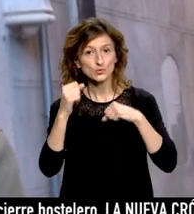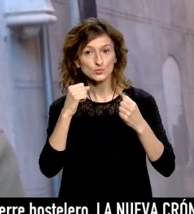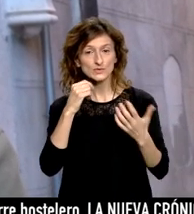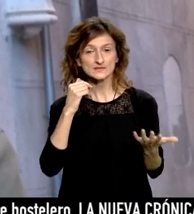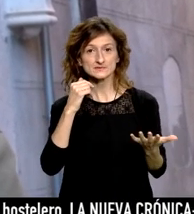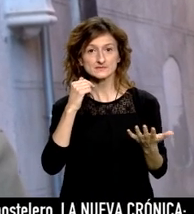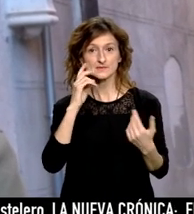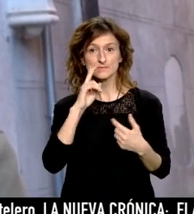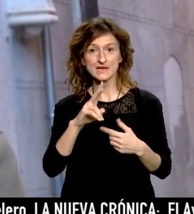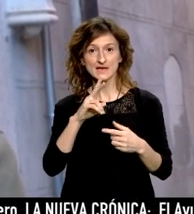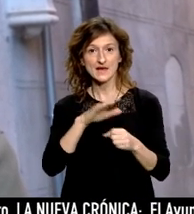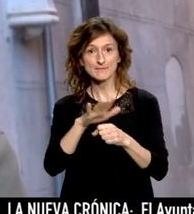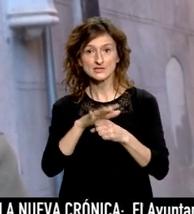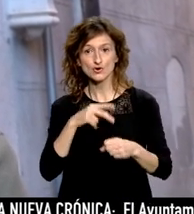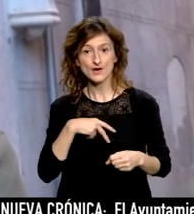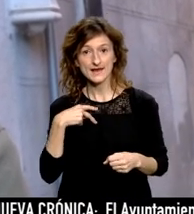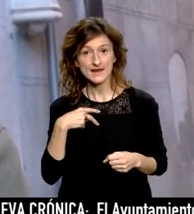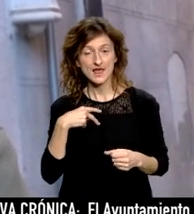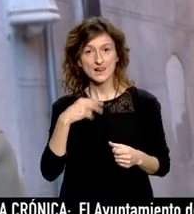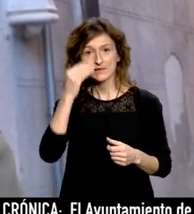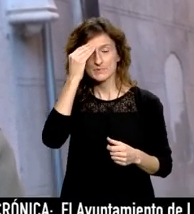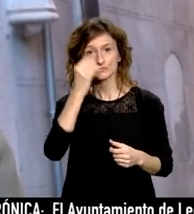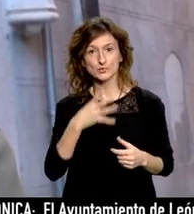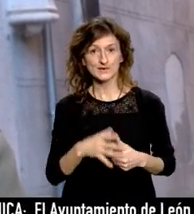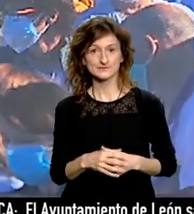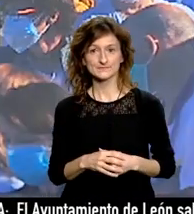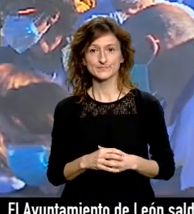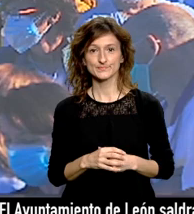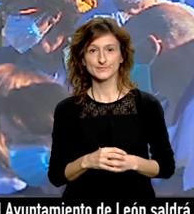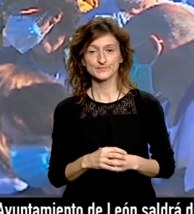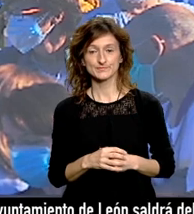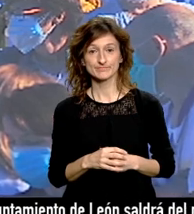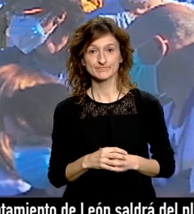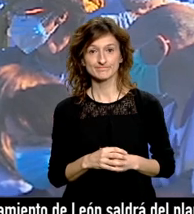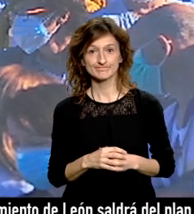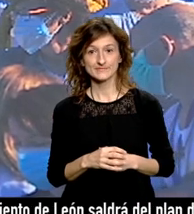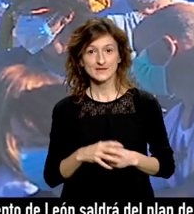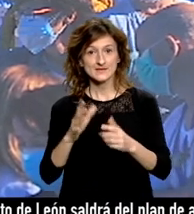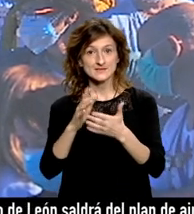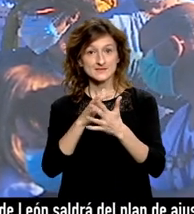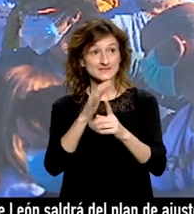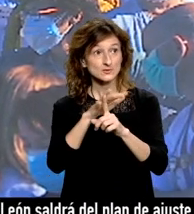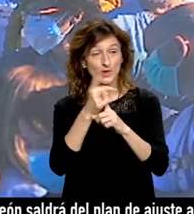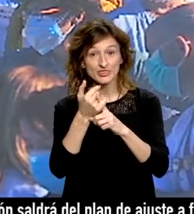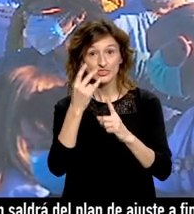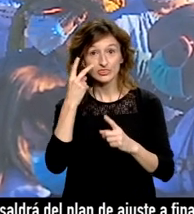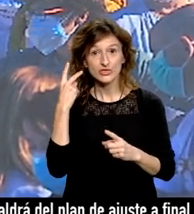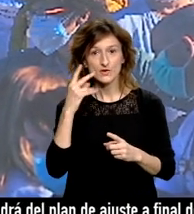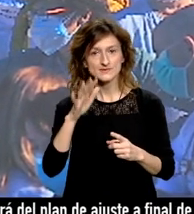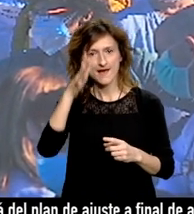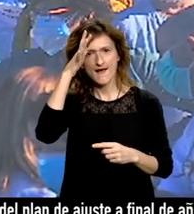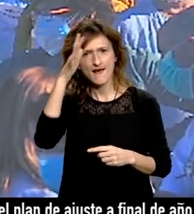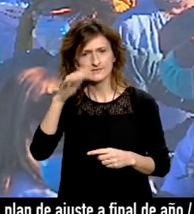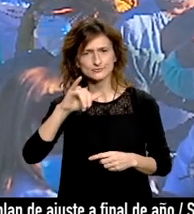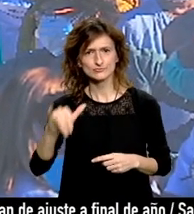en un ámbito general yo creo que son buenas. Y en medio de toda esta situación nos encontramos con el